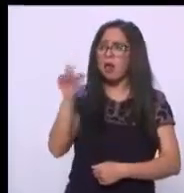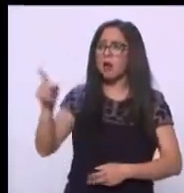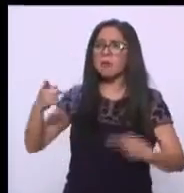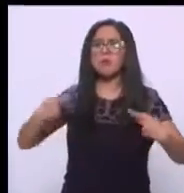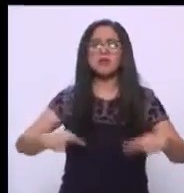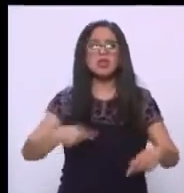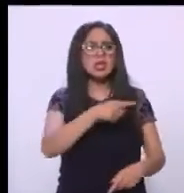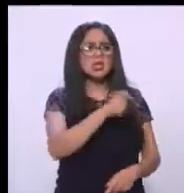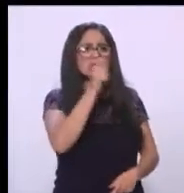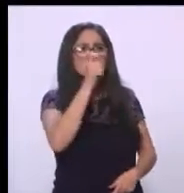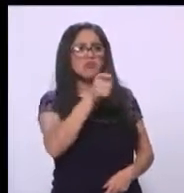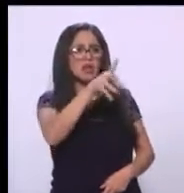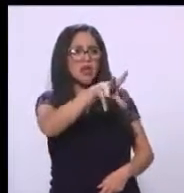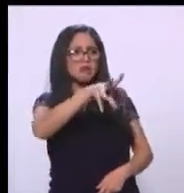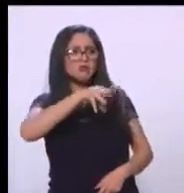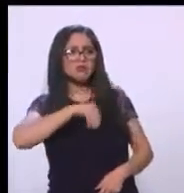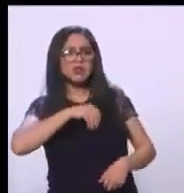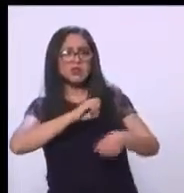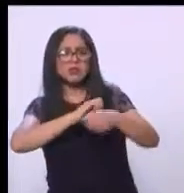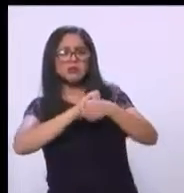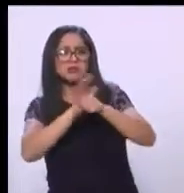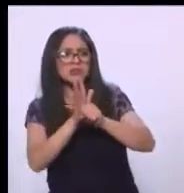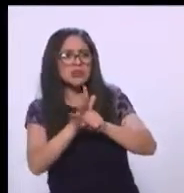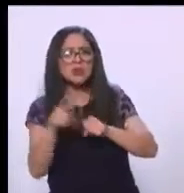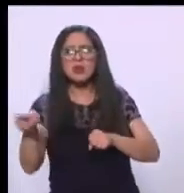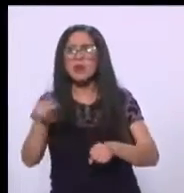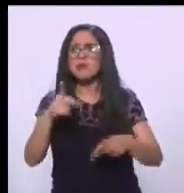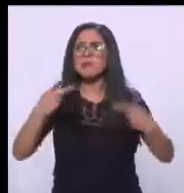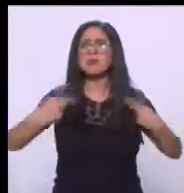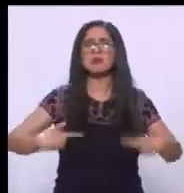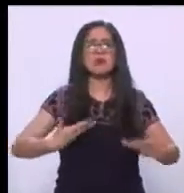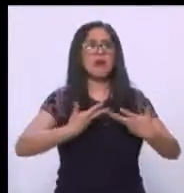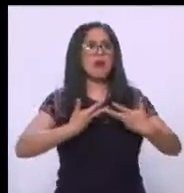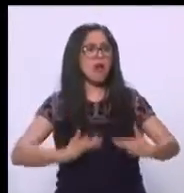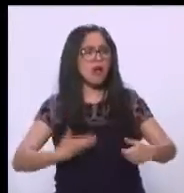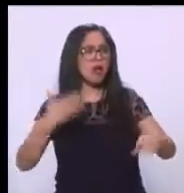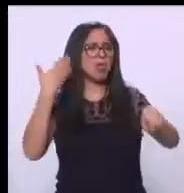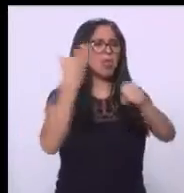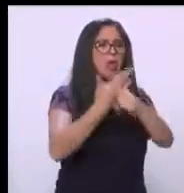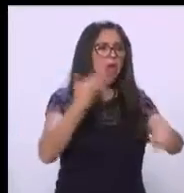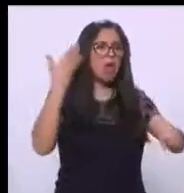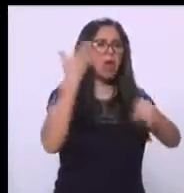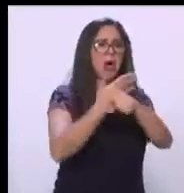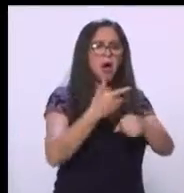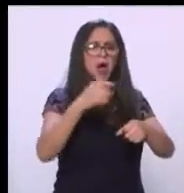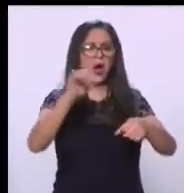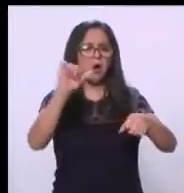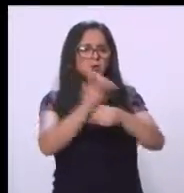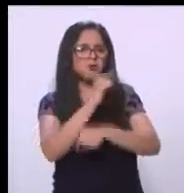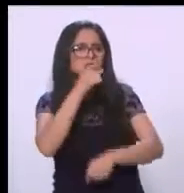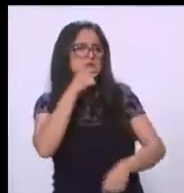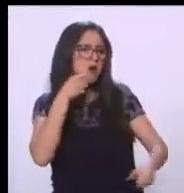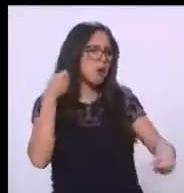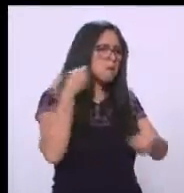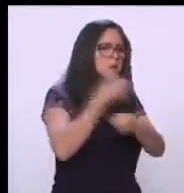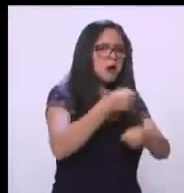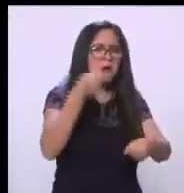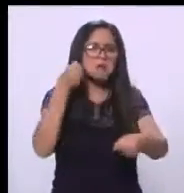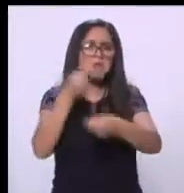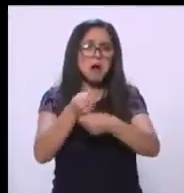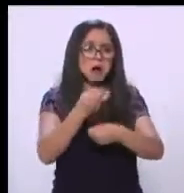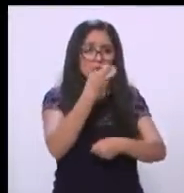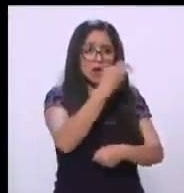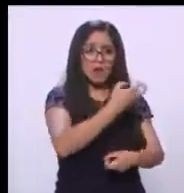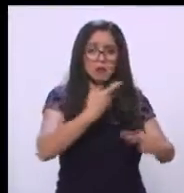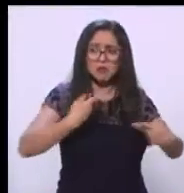destruyeron patrullas, los ciudadanos atacaron a las personas que sanitizaban a partir de un rumor. Entonces la infodemia mata. Hay